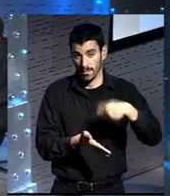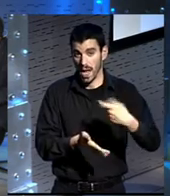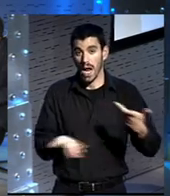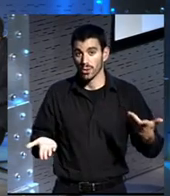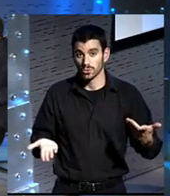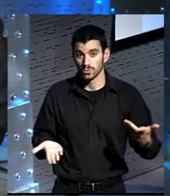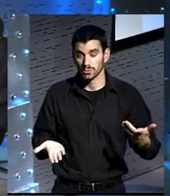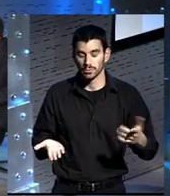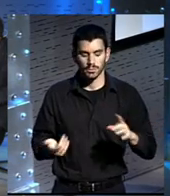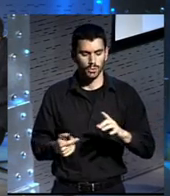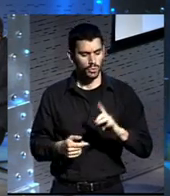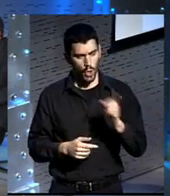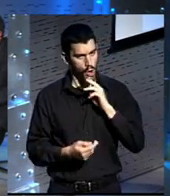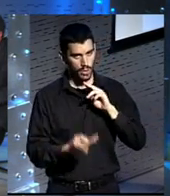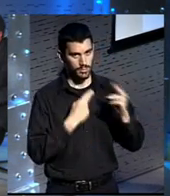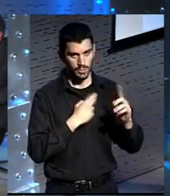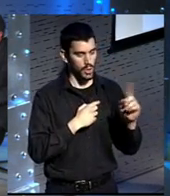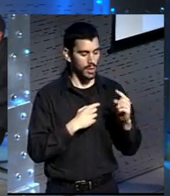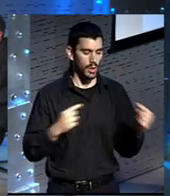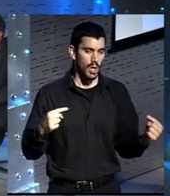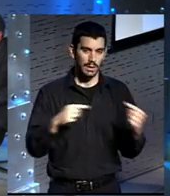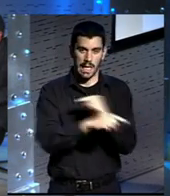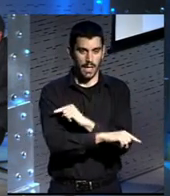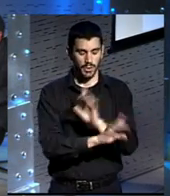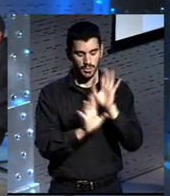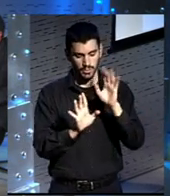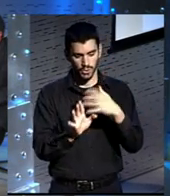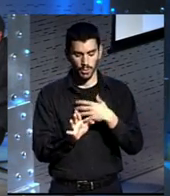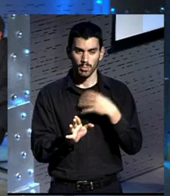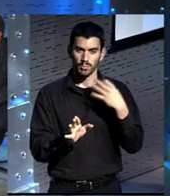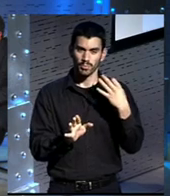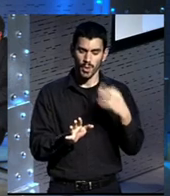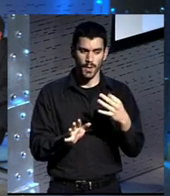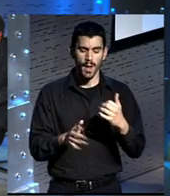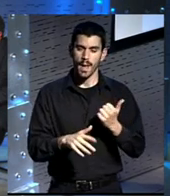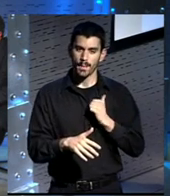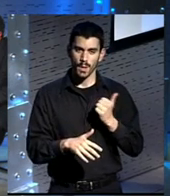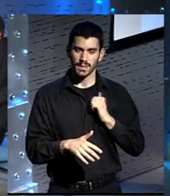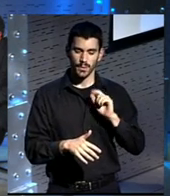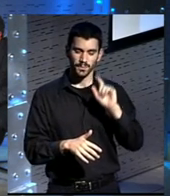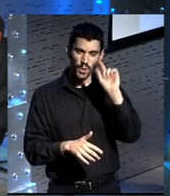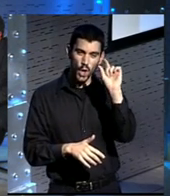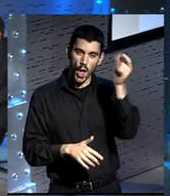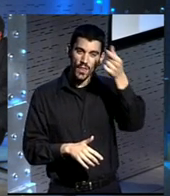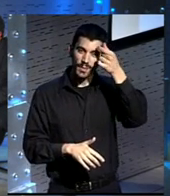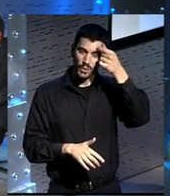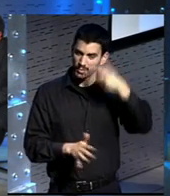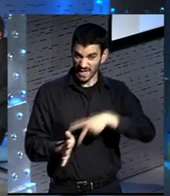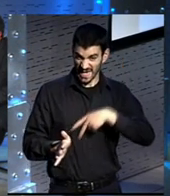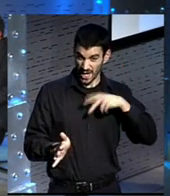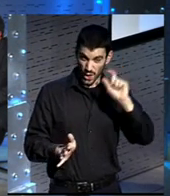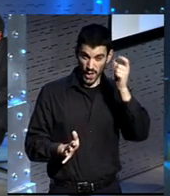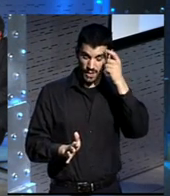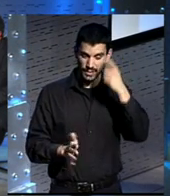No, al revés. Yo creo que, por volver, el concepto general que estamos tratando hoy, que es la digitalización de